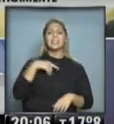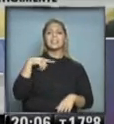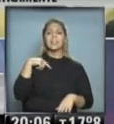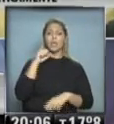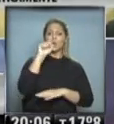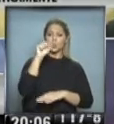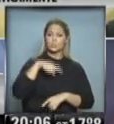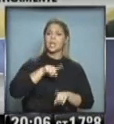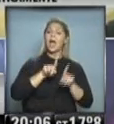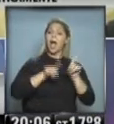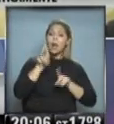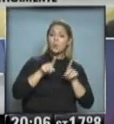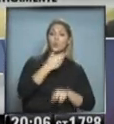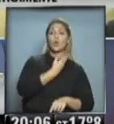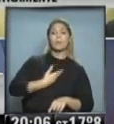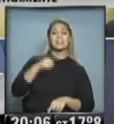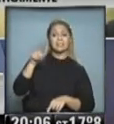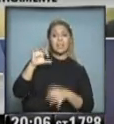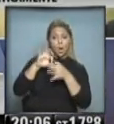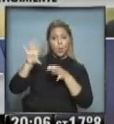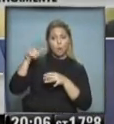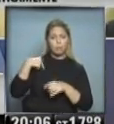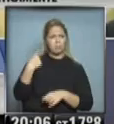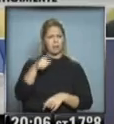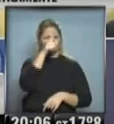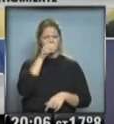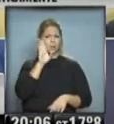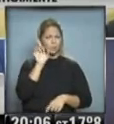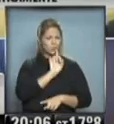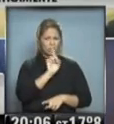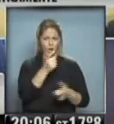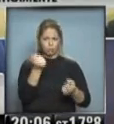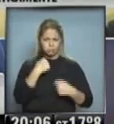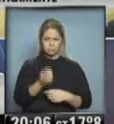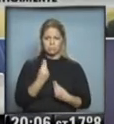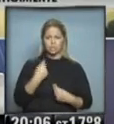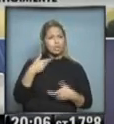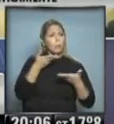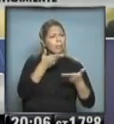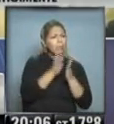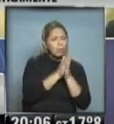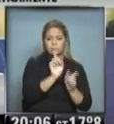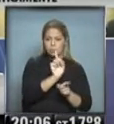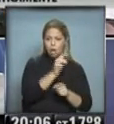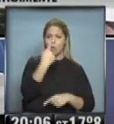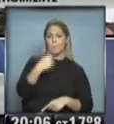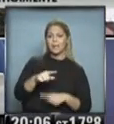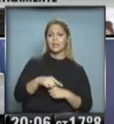presidentes de Europa. Pero Estados Unidos, no, no es que estamos rogándonos ni queremos hablar. Pero si